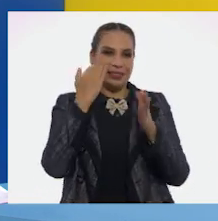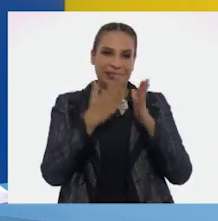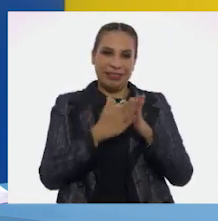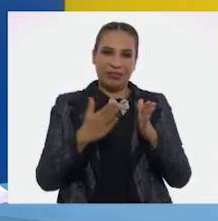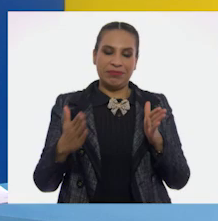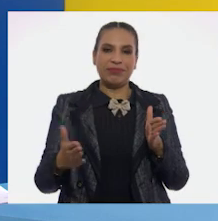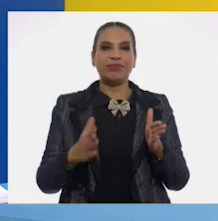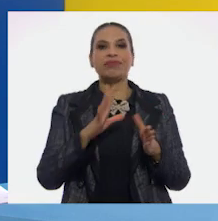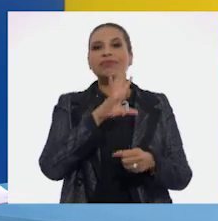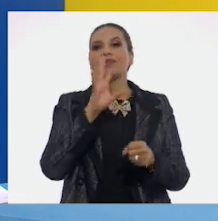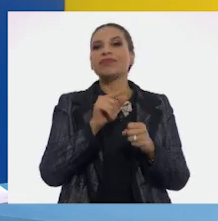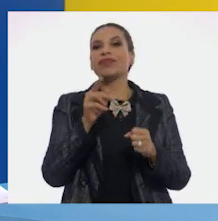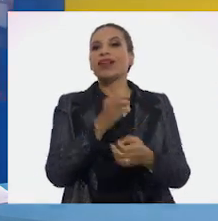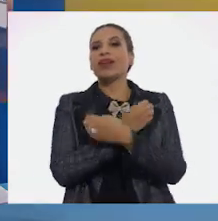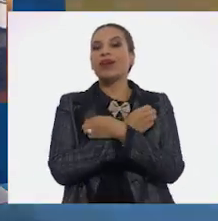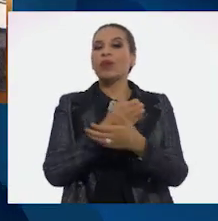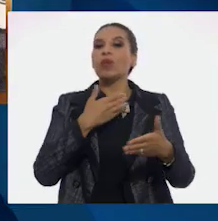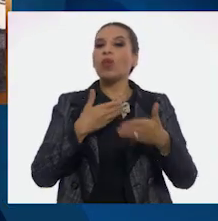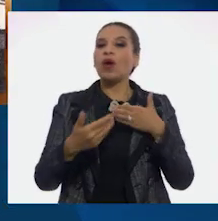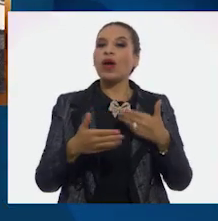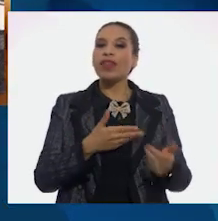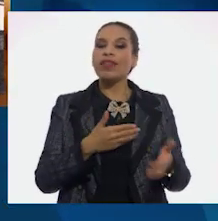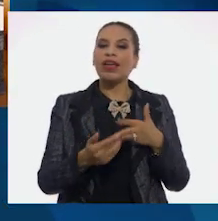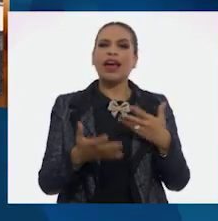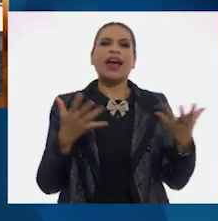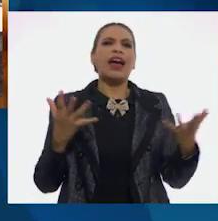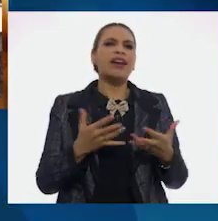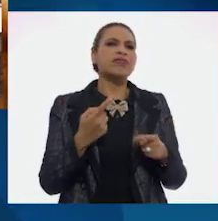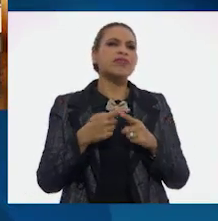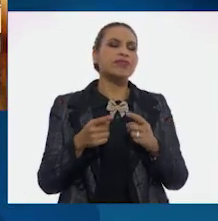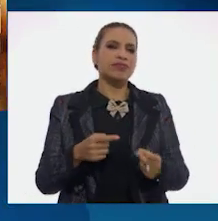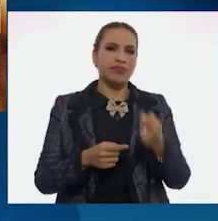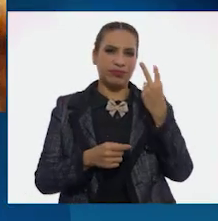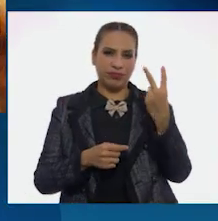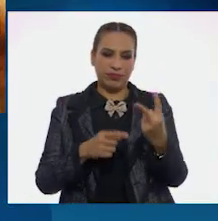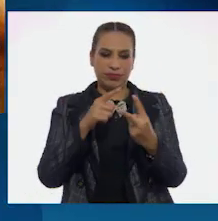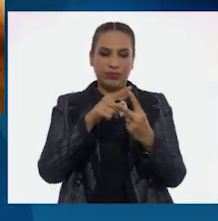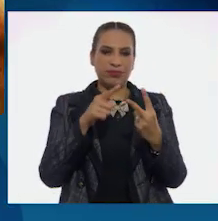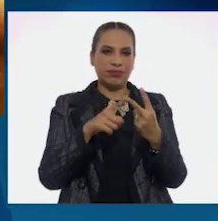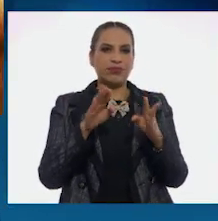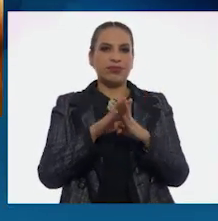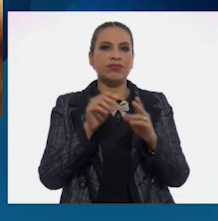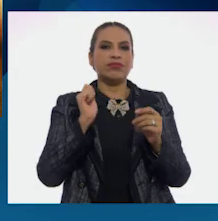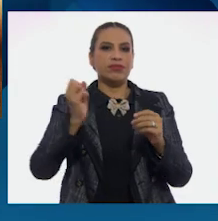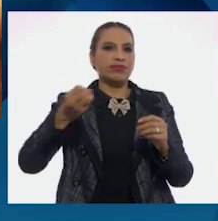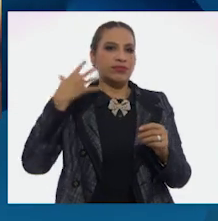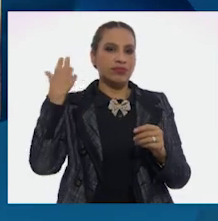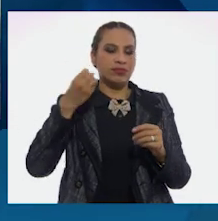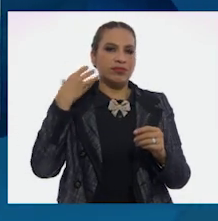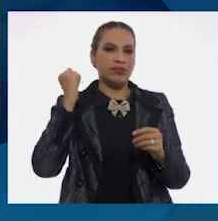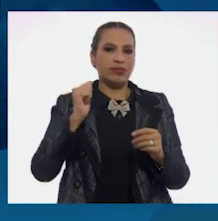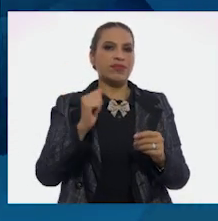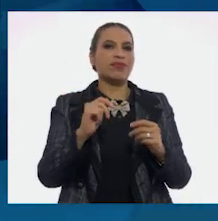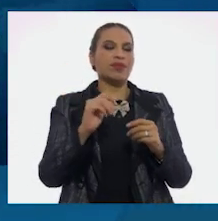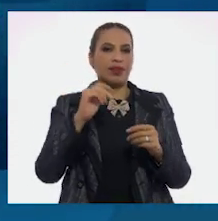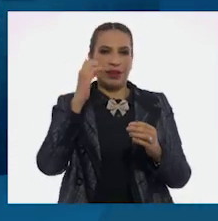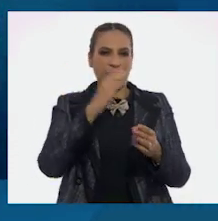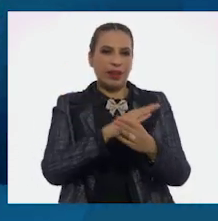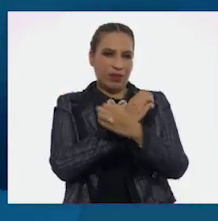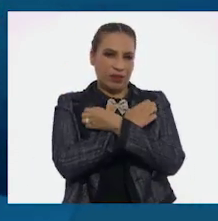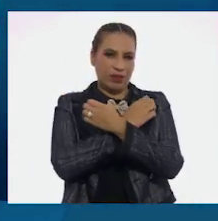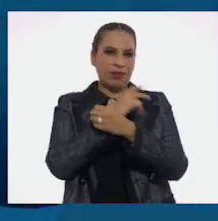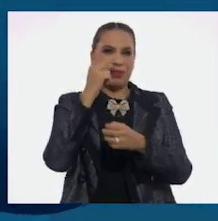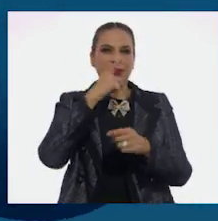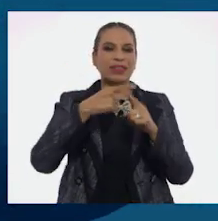periodo se consolidó la educación moderna. Se llevaron a cabo 2 congresos higiénico-pedagógicos. Y algo muy importante que hay que